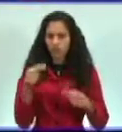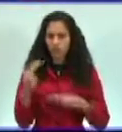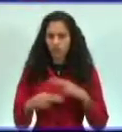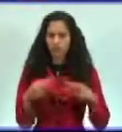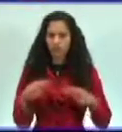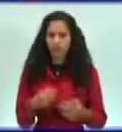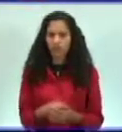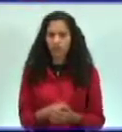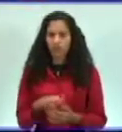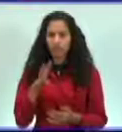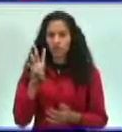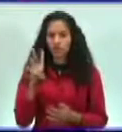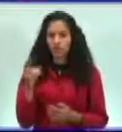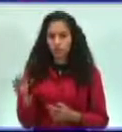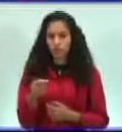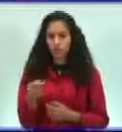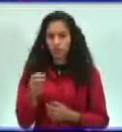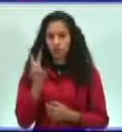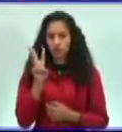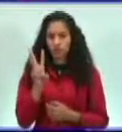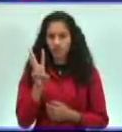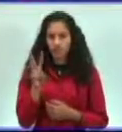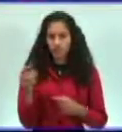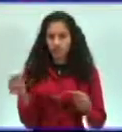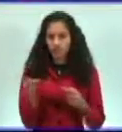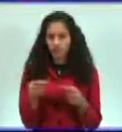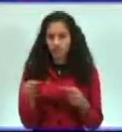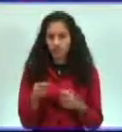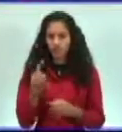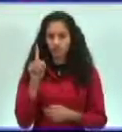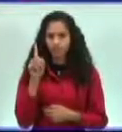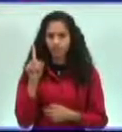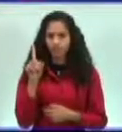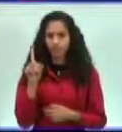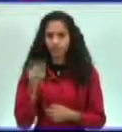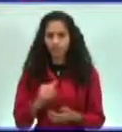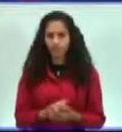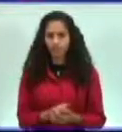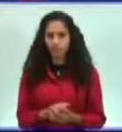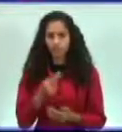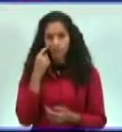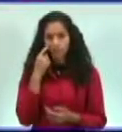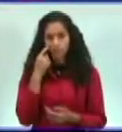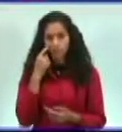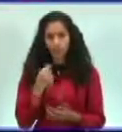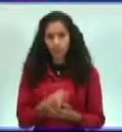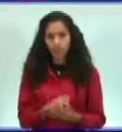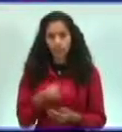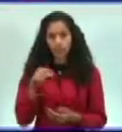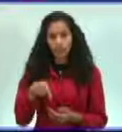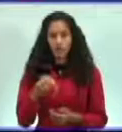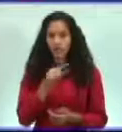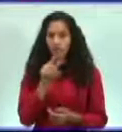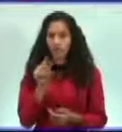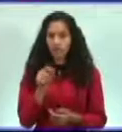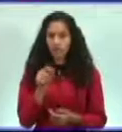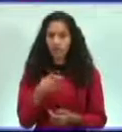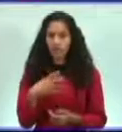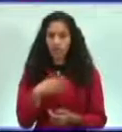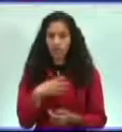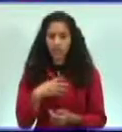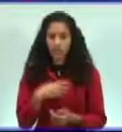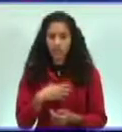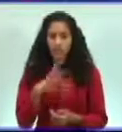formó? 4 menos 3 es igual a 1. Veamos que en esta oportunidad